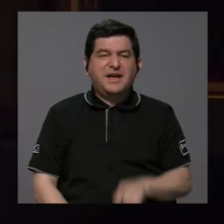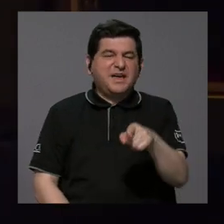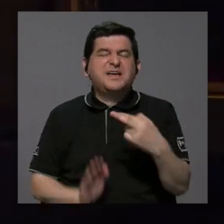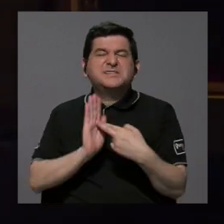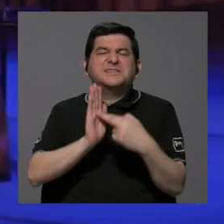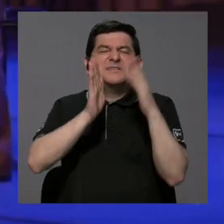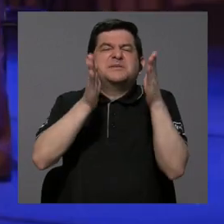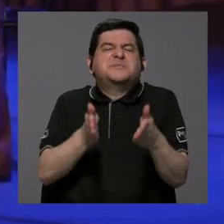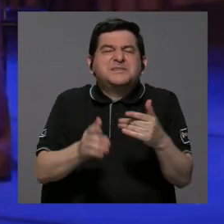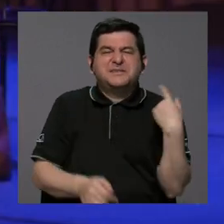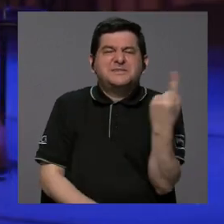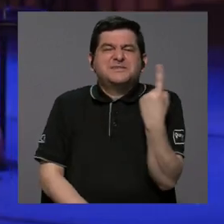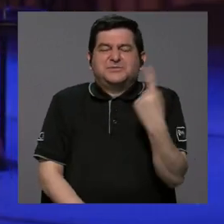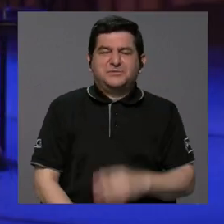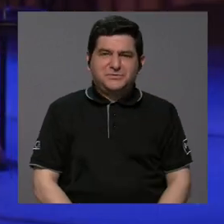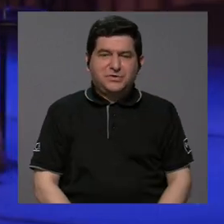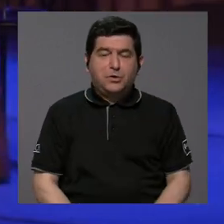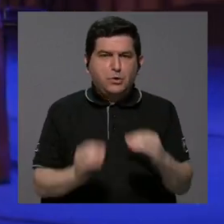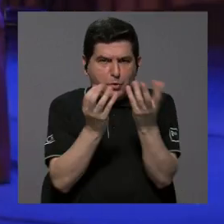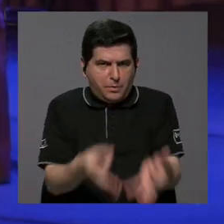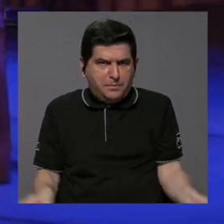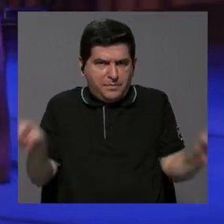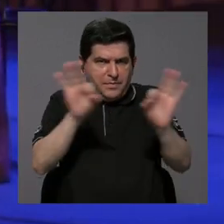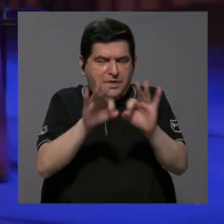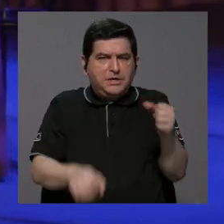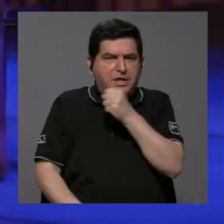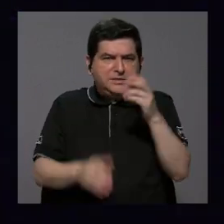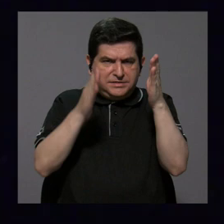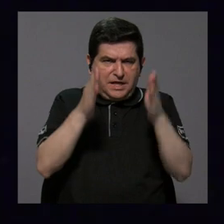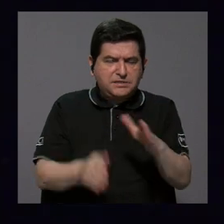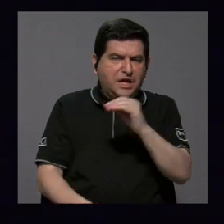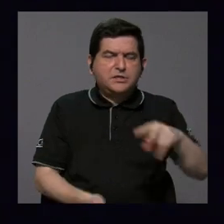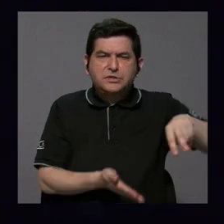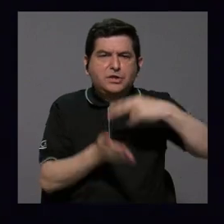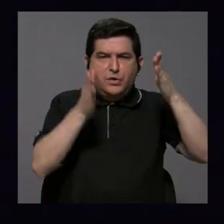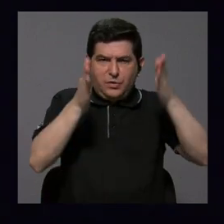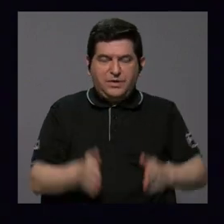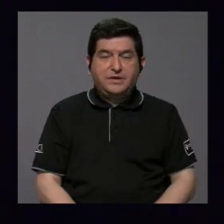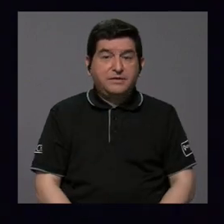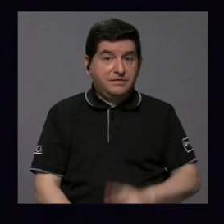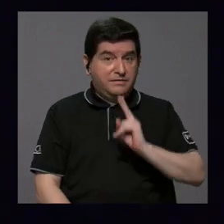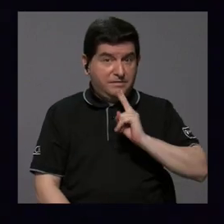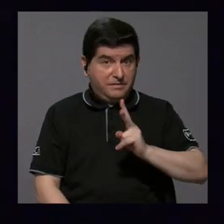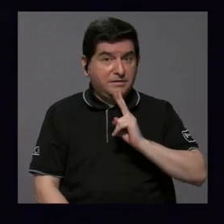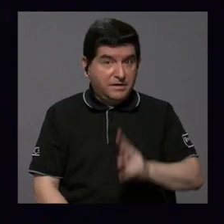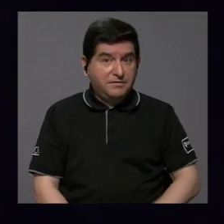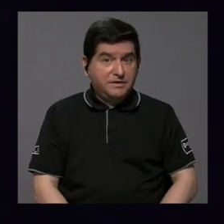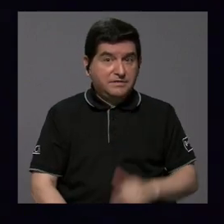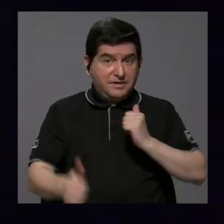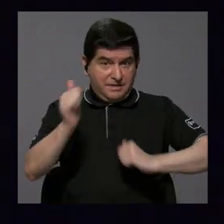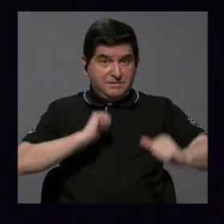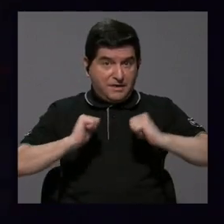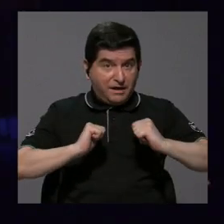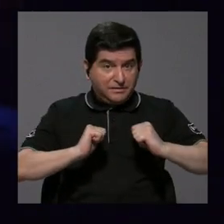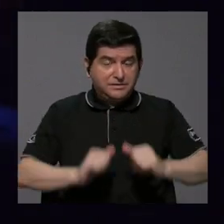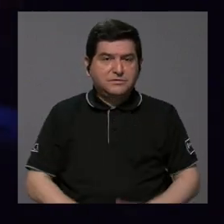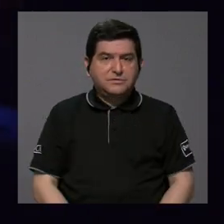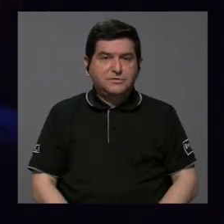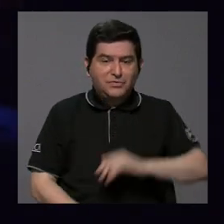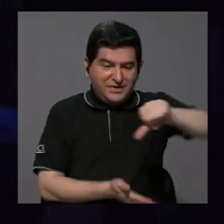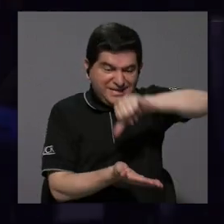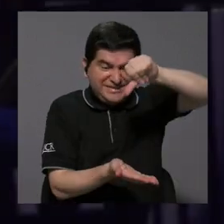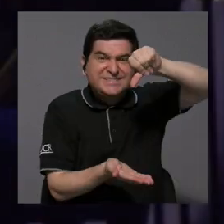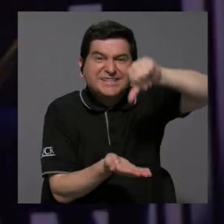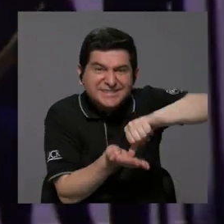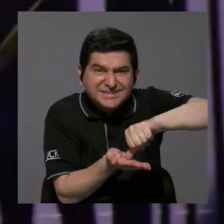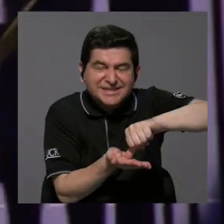intérpretes que más importantes ser cantante o que más importante ser bailarín y en realidad el teatro la actuación está en